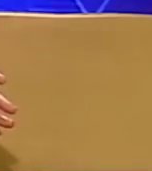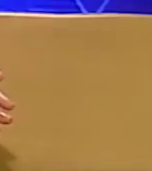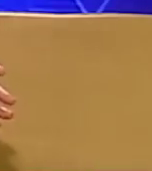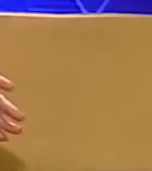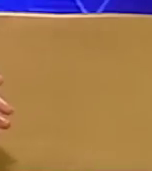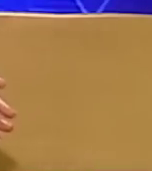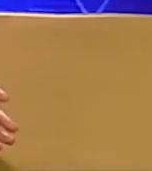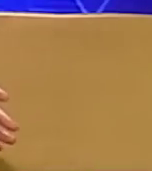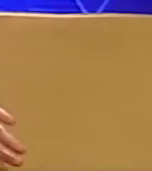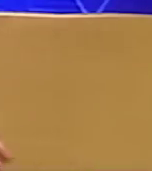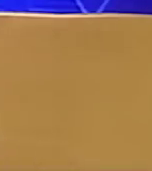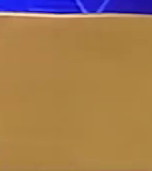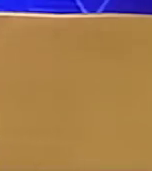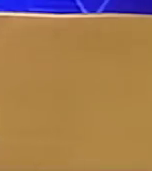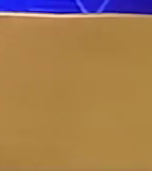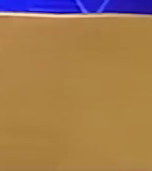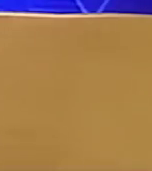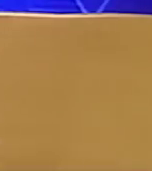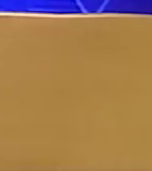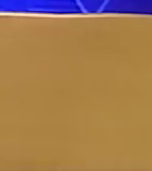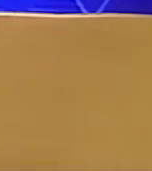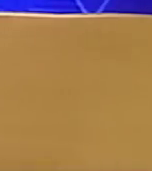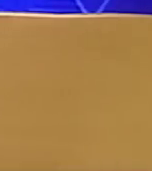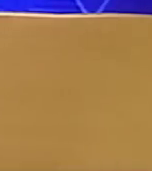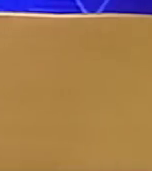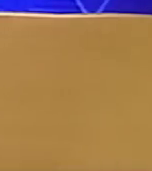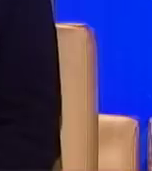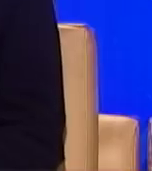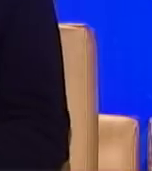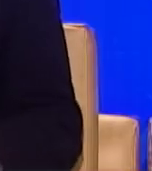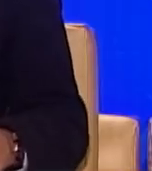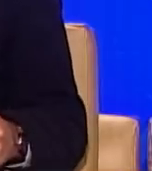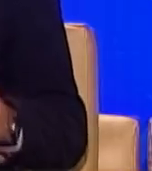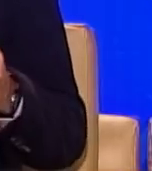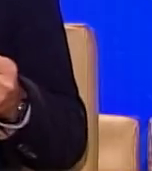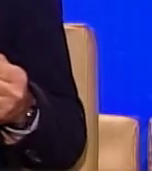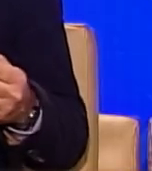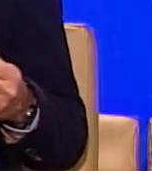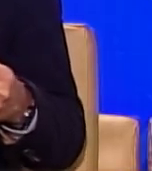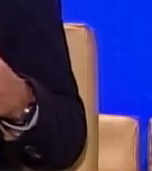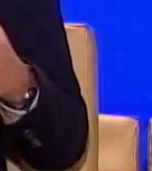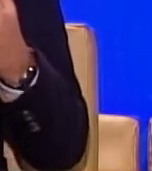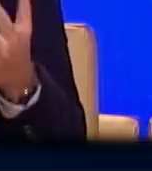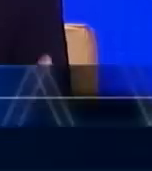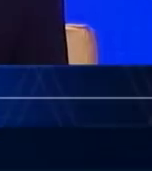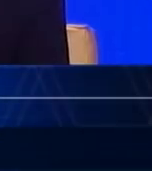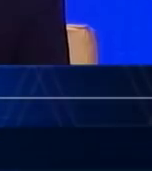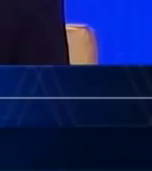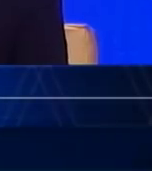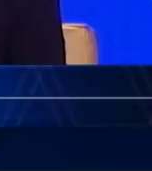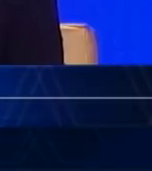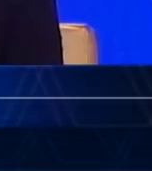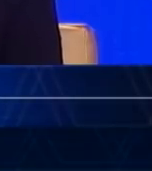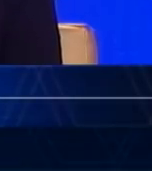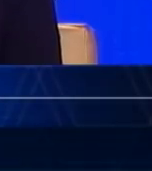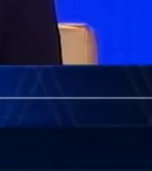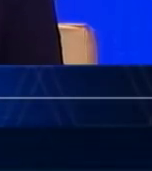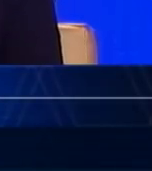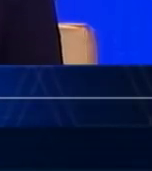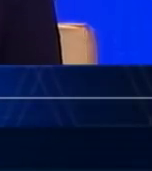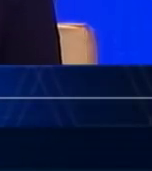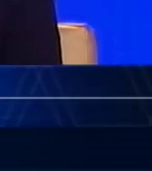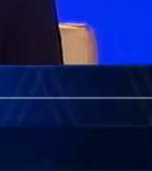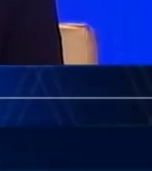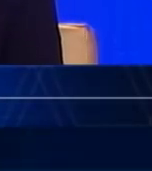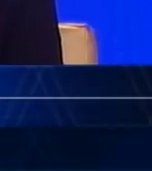cultura ante una crisis económica tan dura como la que golpea a Venezuela? Yo diría que es que más bien eso nos empuja todavía más. Cualquier